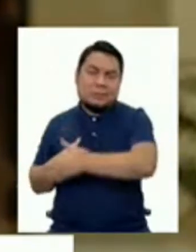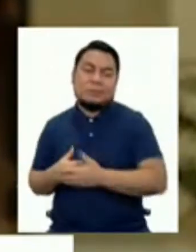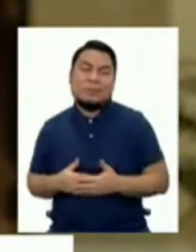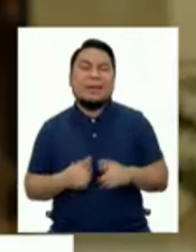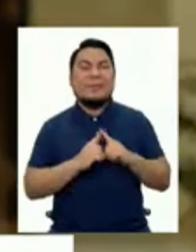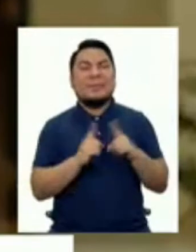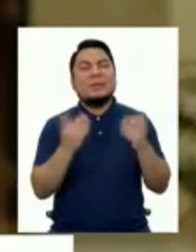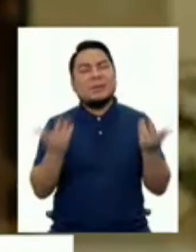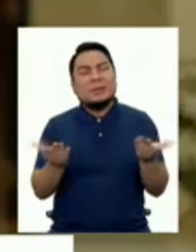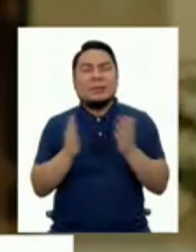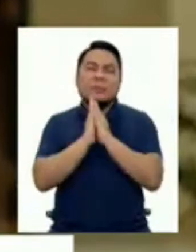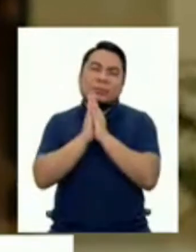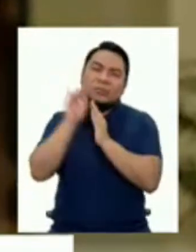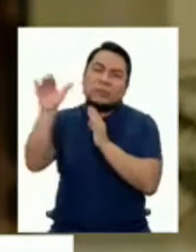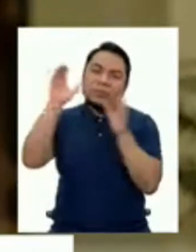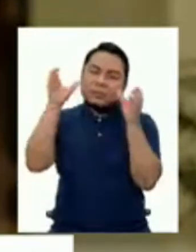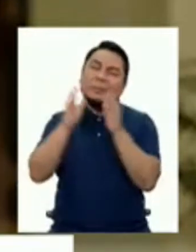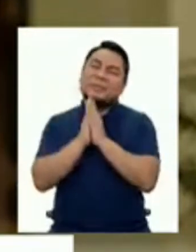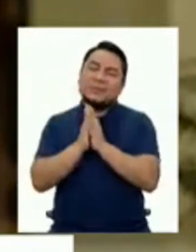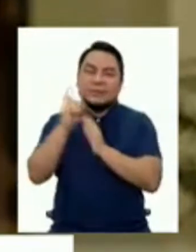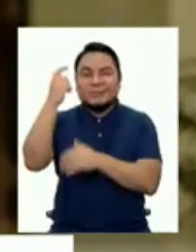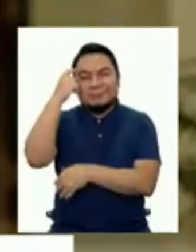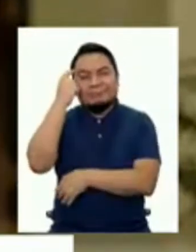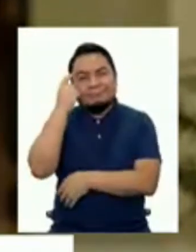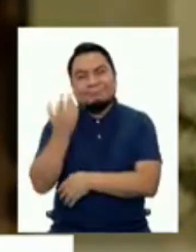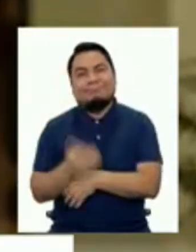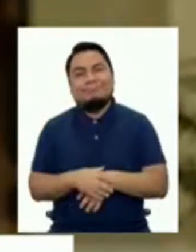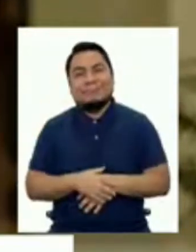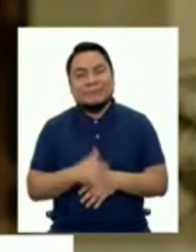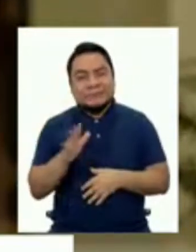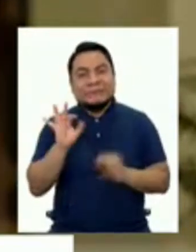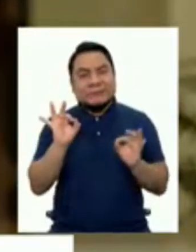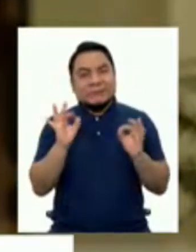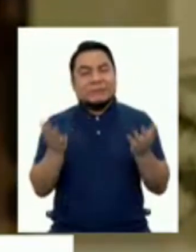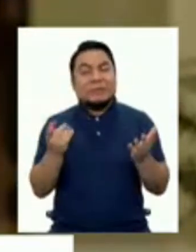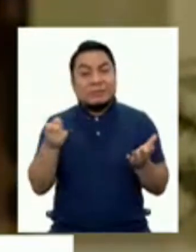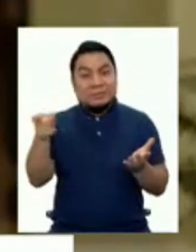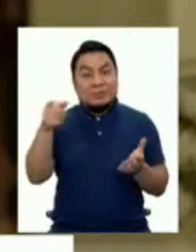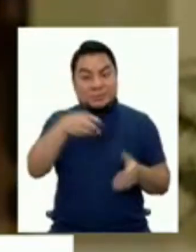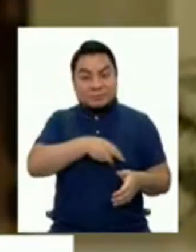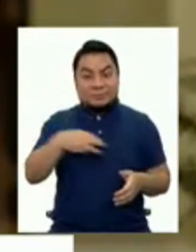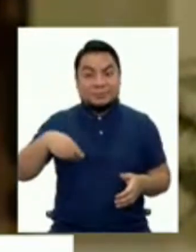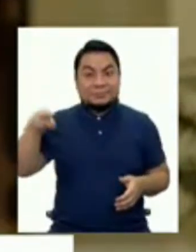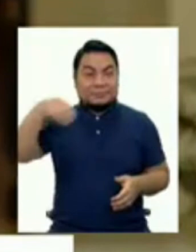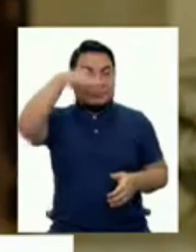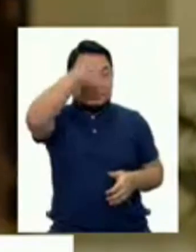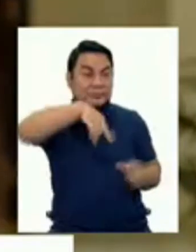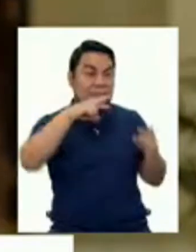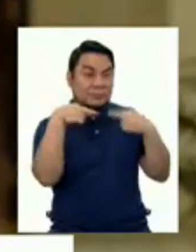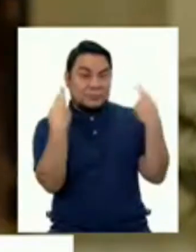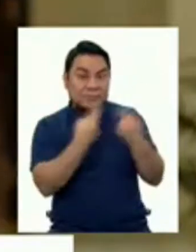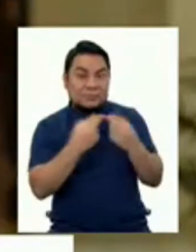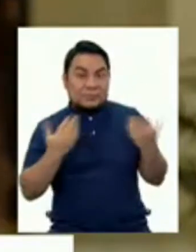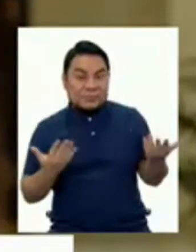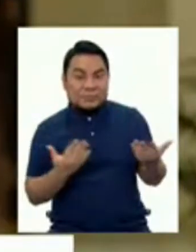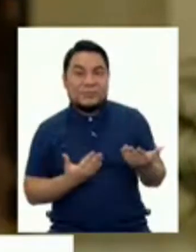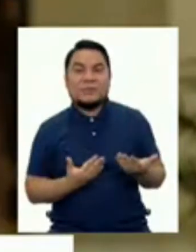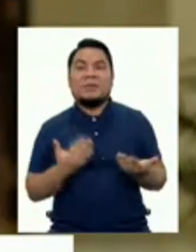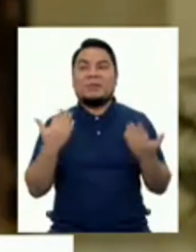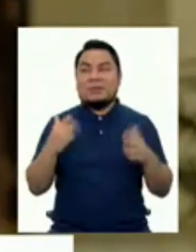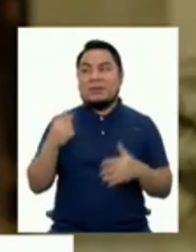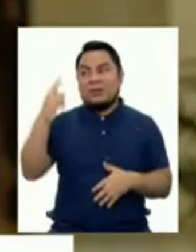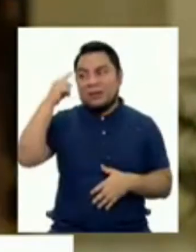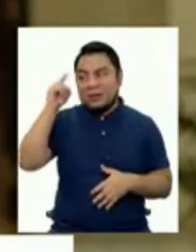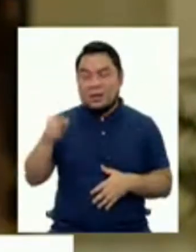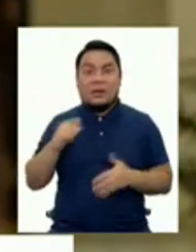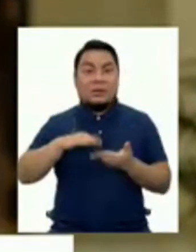un poco de búsqueda de eficiencia para que, si un ministro es convocado a una comisión y